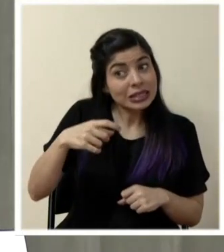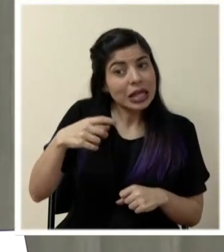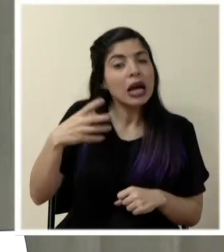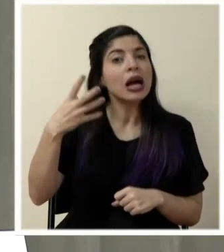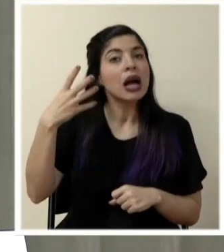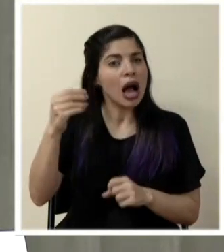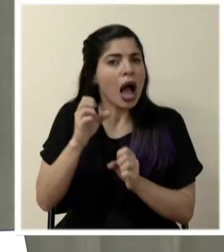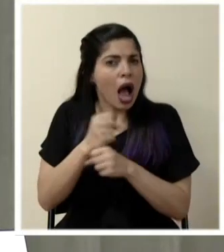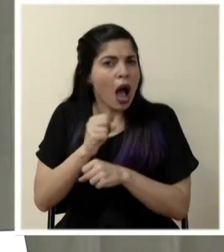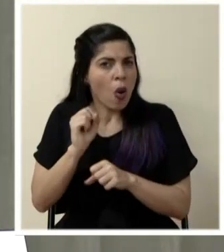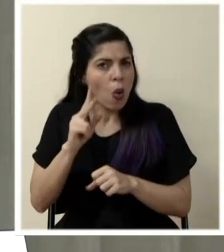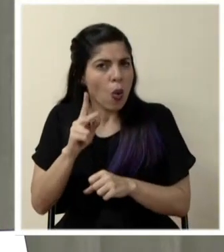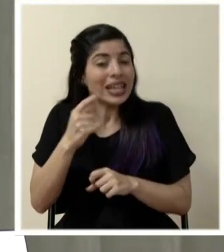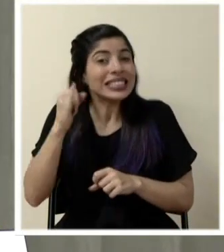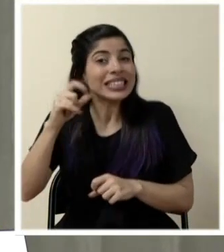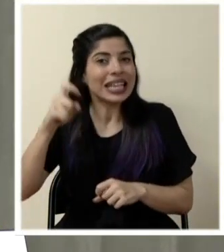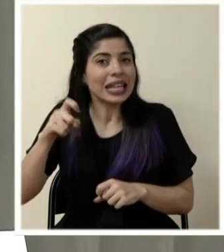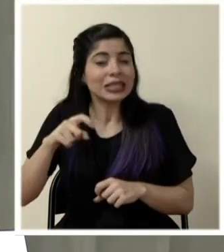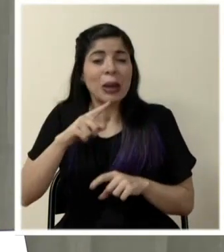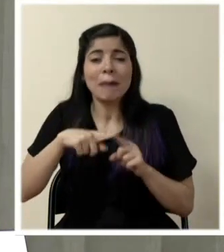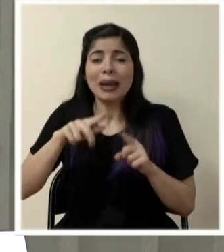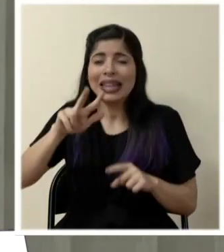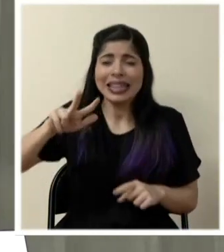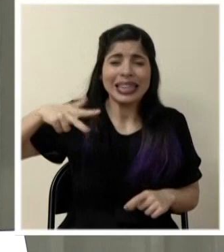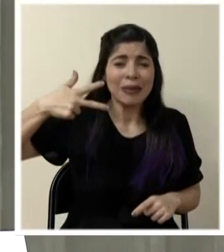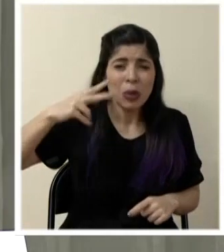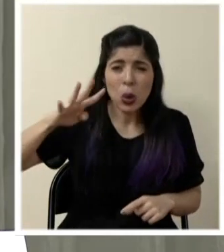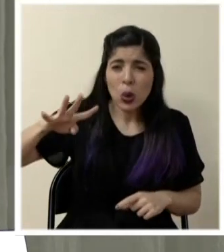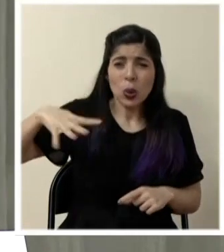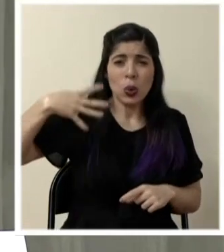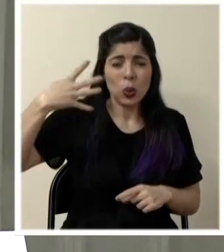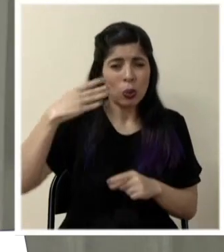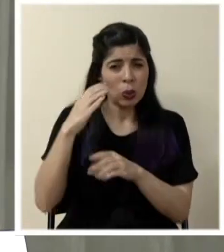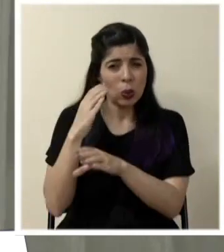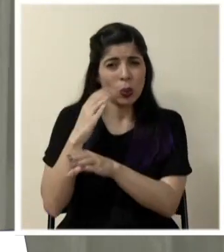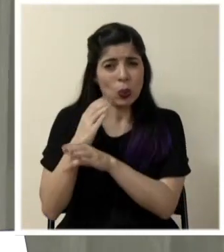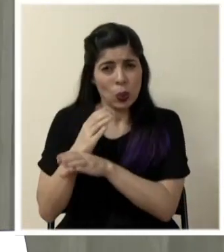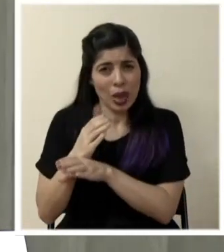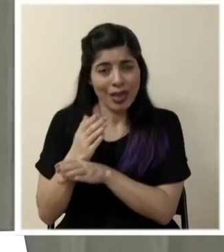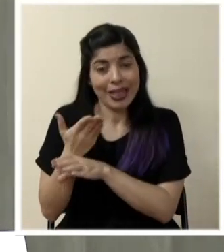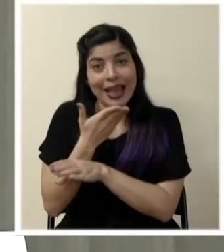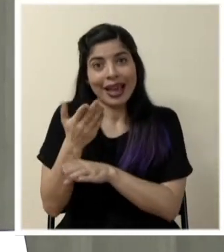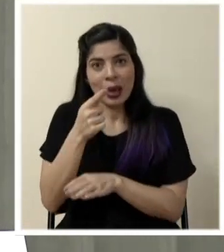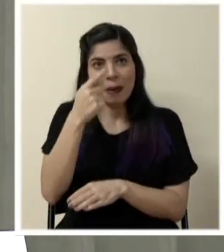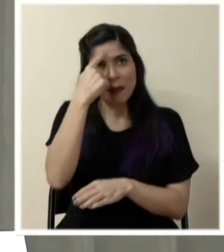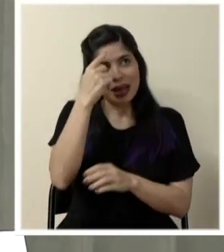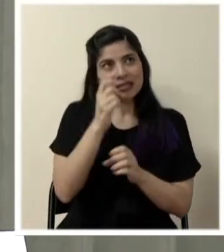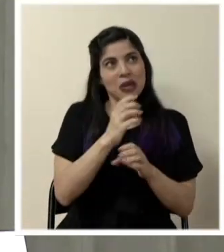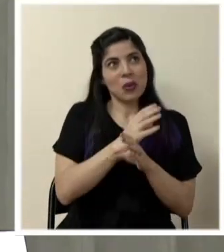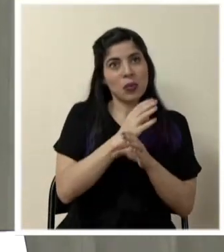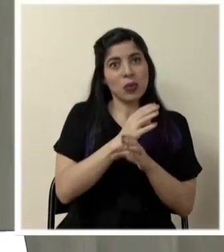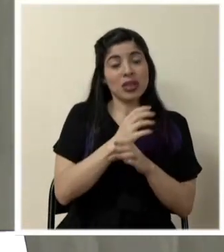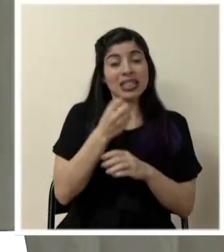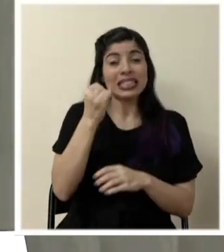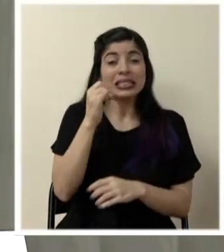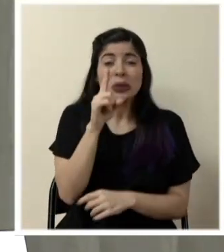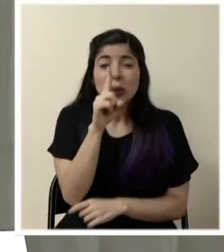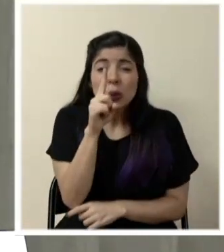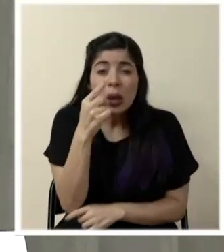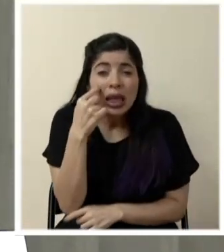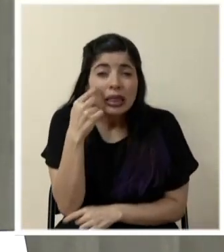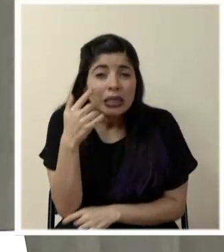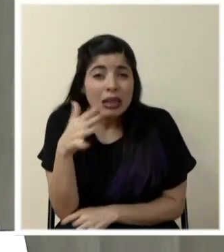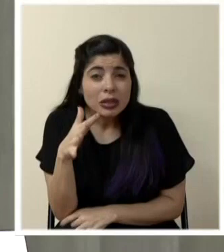favor cuídense 3 veces más, 4 veces más de lo que normalmente ustedes pensarían hacerlo. Un descuido, una